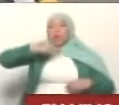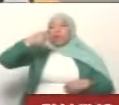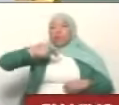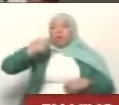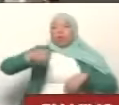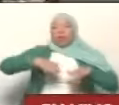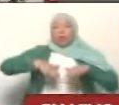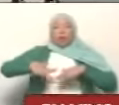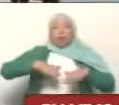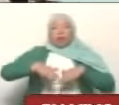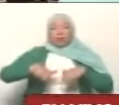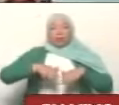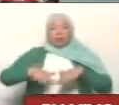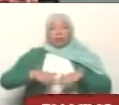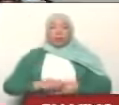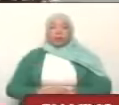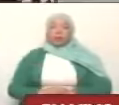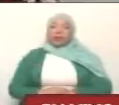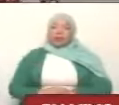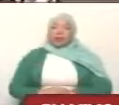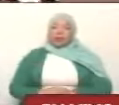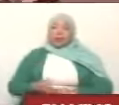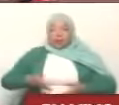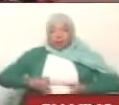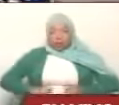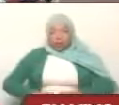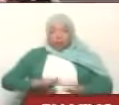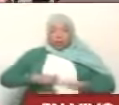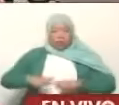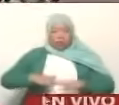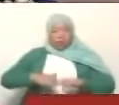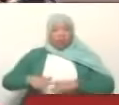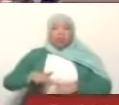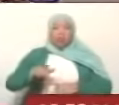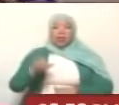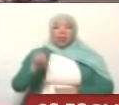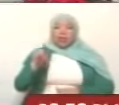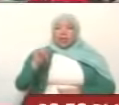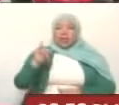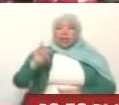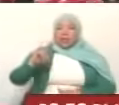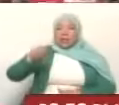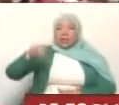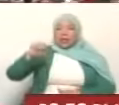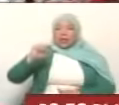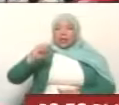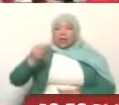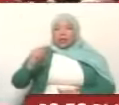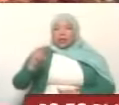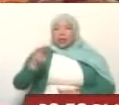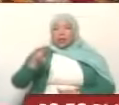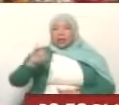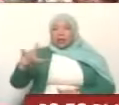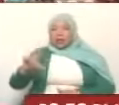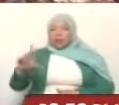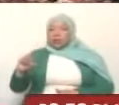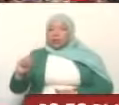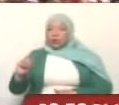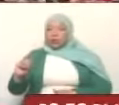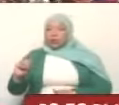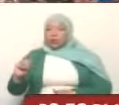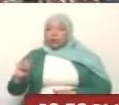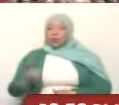Cojedes, su tierra natal. Ella es tinaquillera. ¿Ah? Nacida en Tinaquillo.